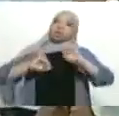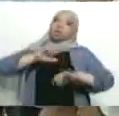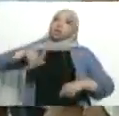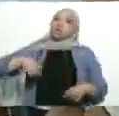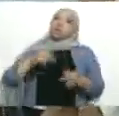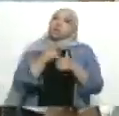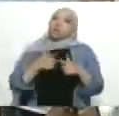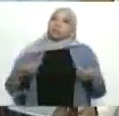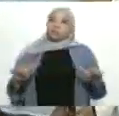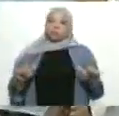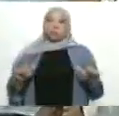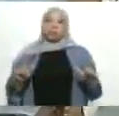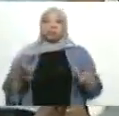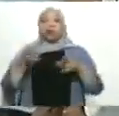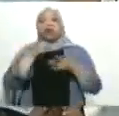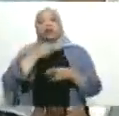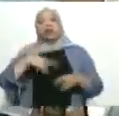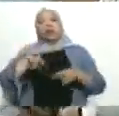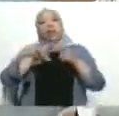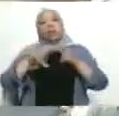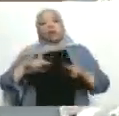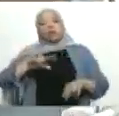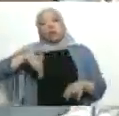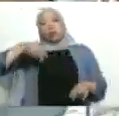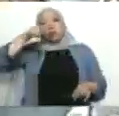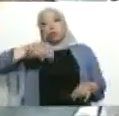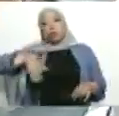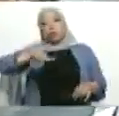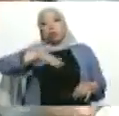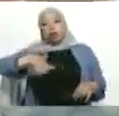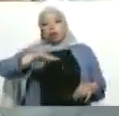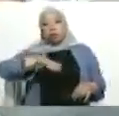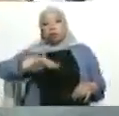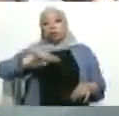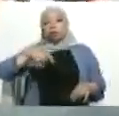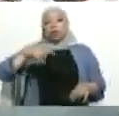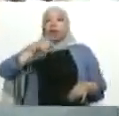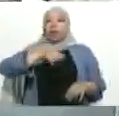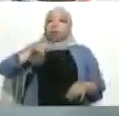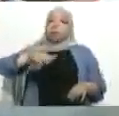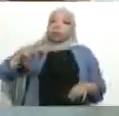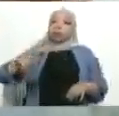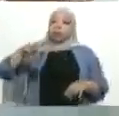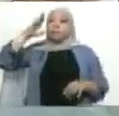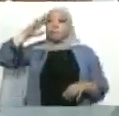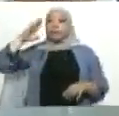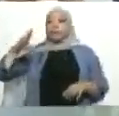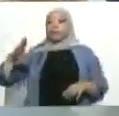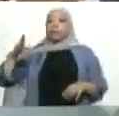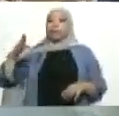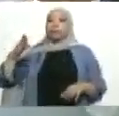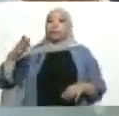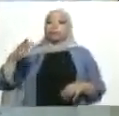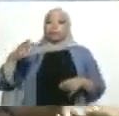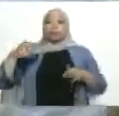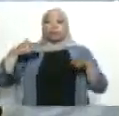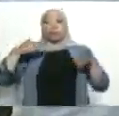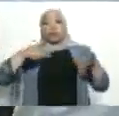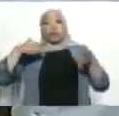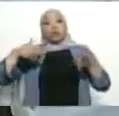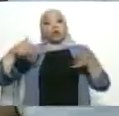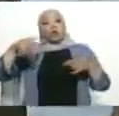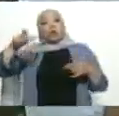soberanía, defendiendo el derecho a la paz de nuestro pueblo. Ellos eran soldados, ellos eran mercenarios, ellos